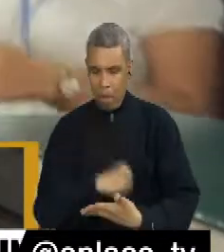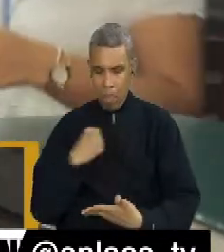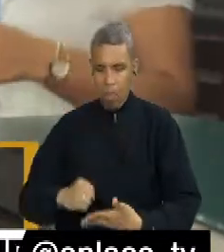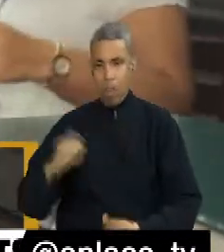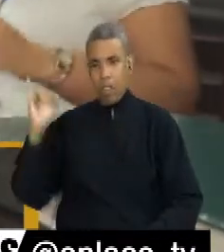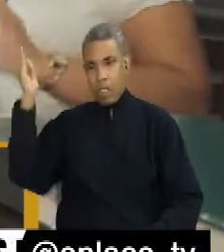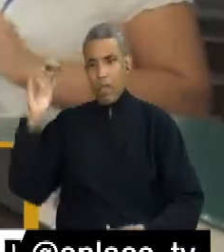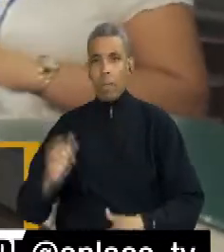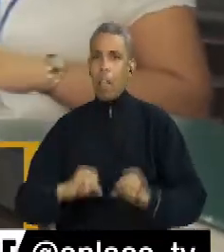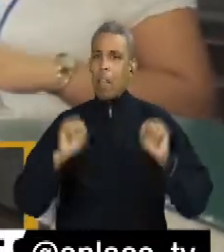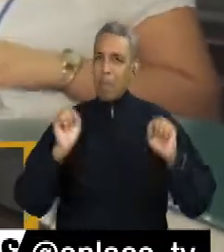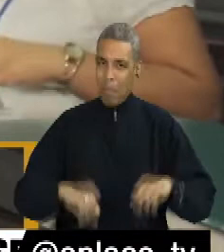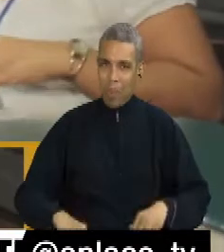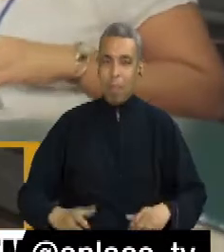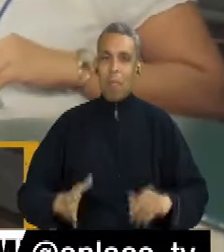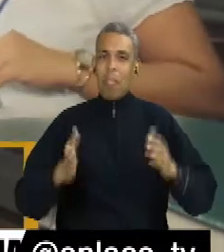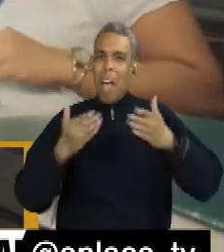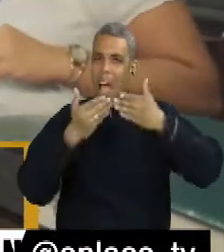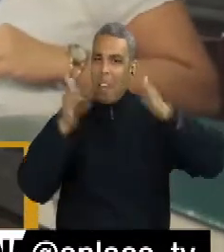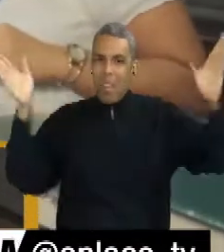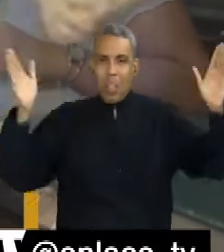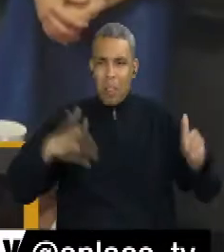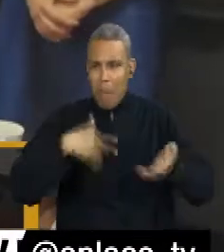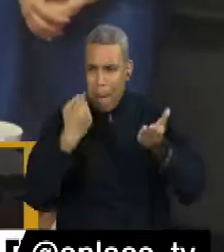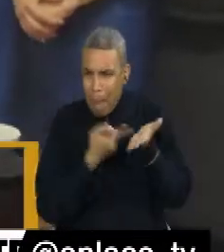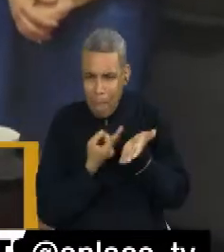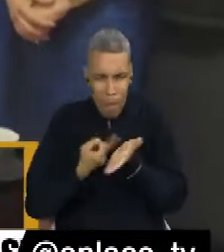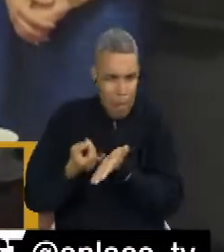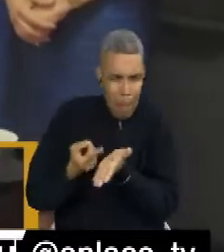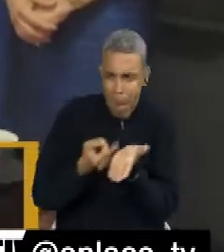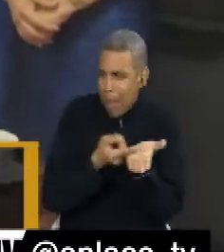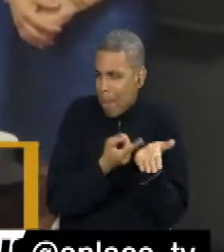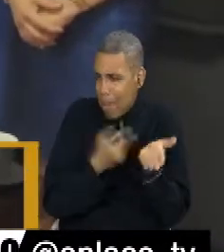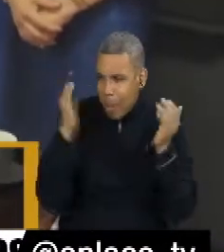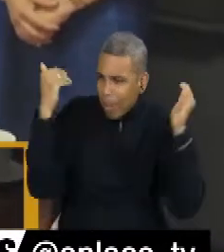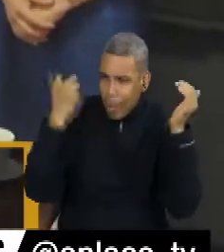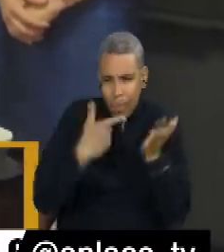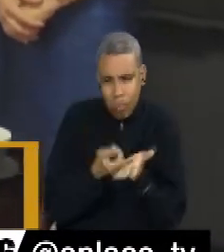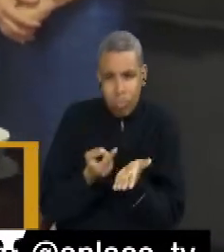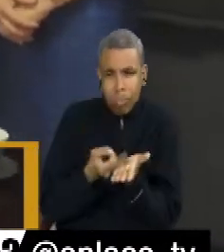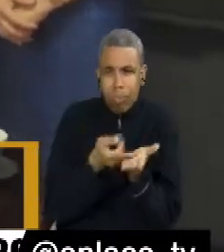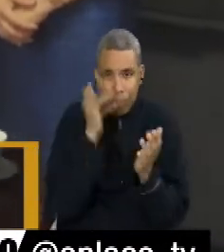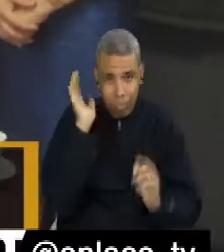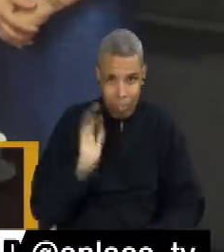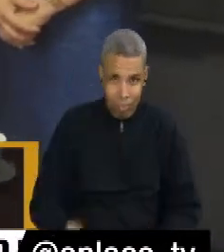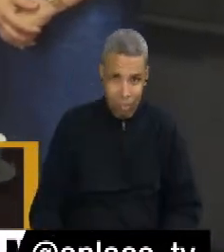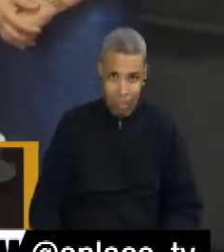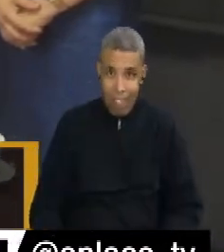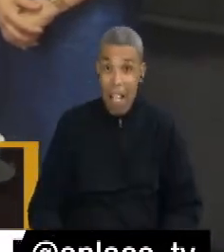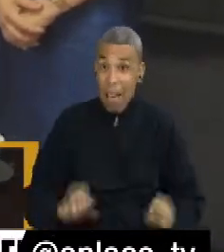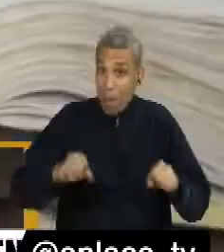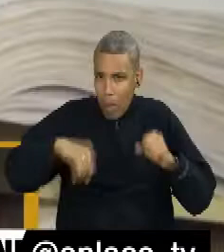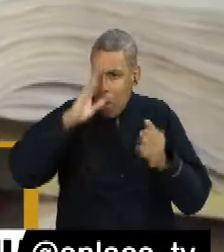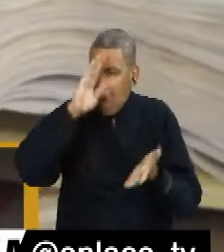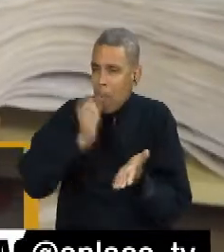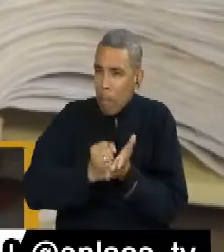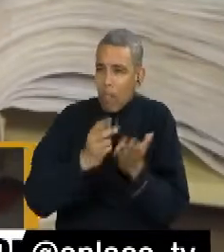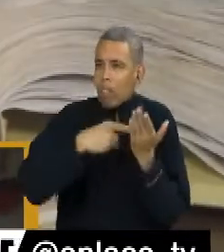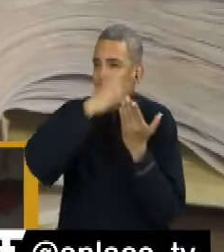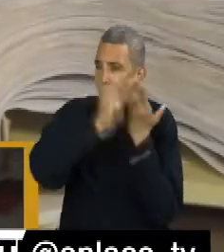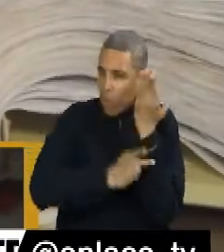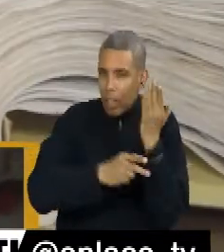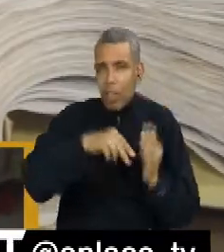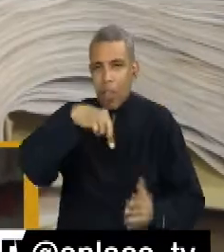temprano. Nosotros hubiéramos podido recoger muchísimas más firmas, y yo sé que es así, porque Barranca Bermeja entera sabe la necesidad de